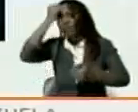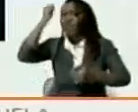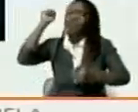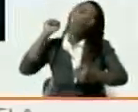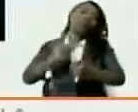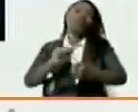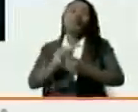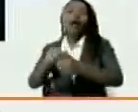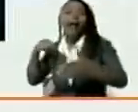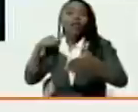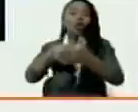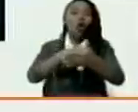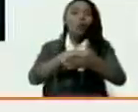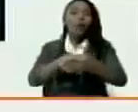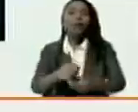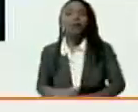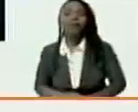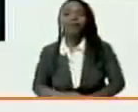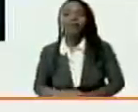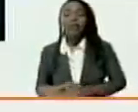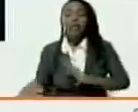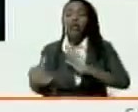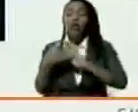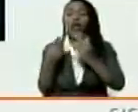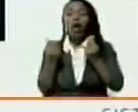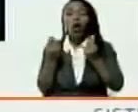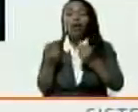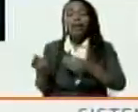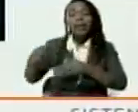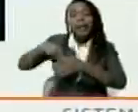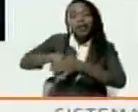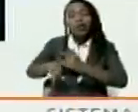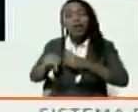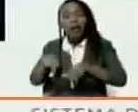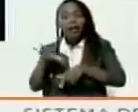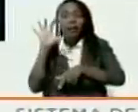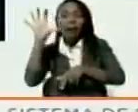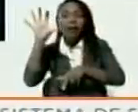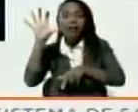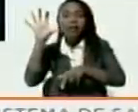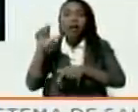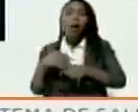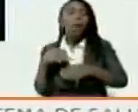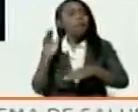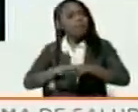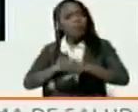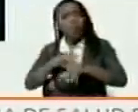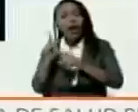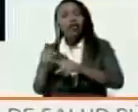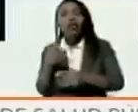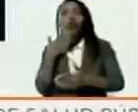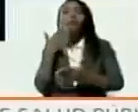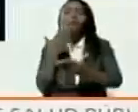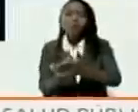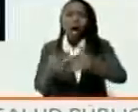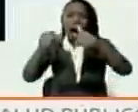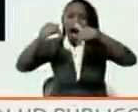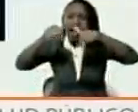el golpe contra los ingresos del país, claro que lo es. Por eso exijo desde